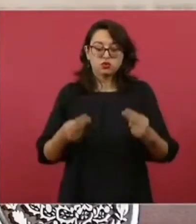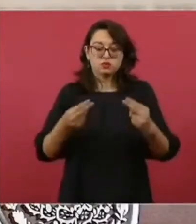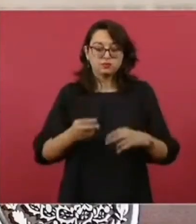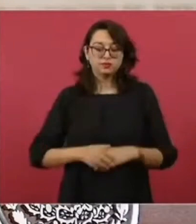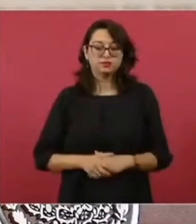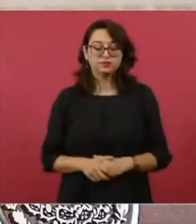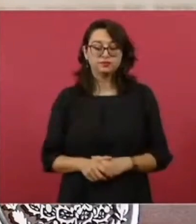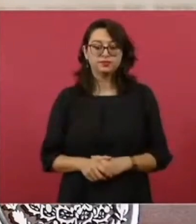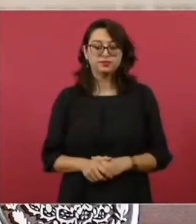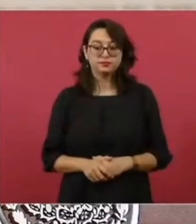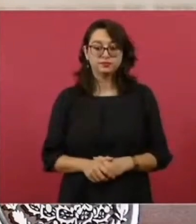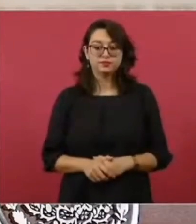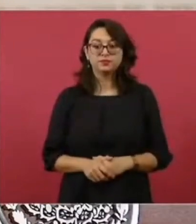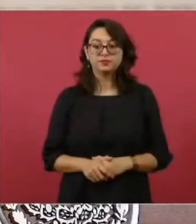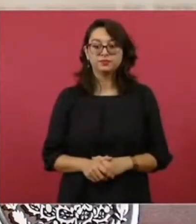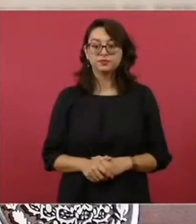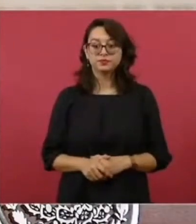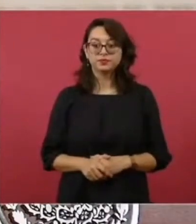Entonces,